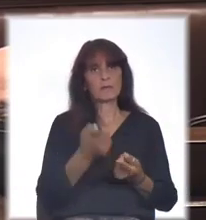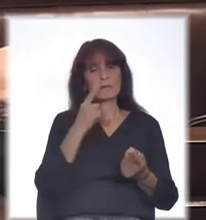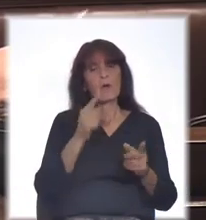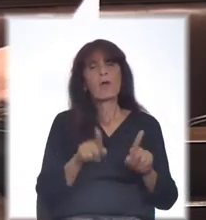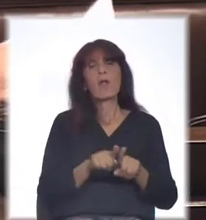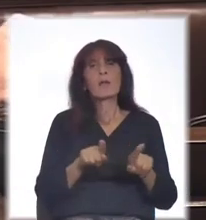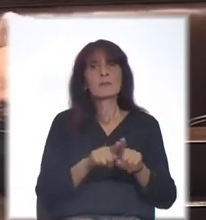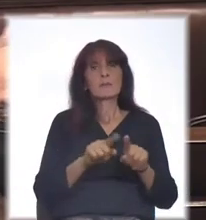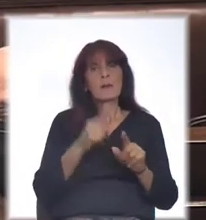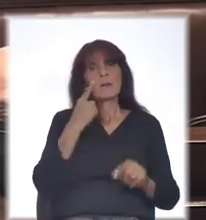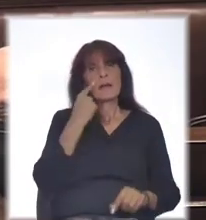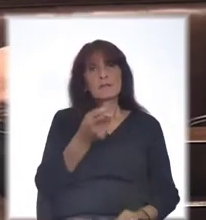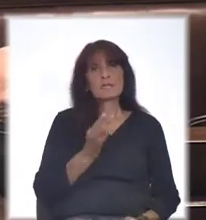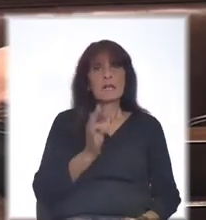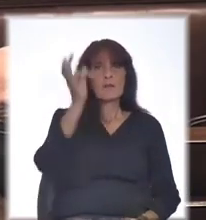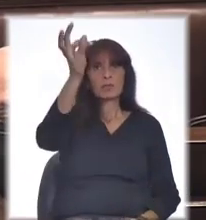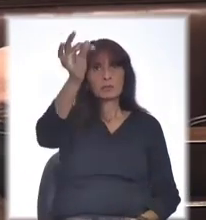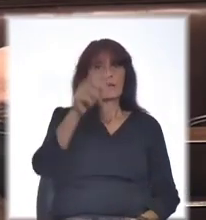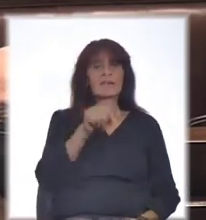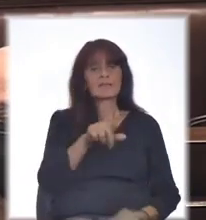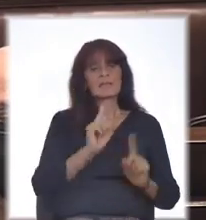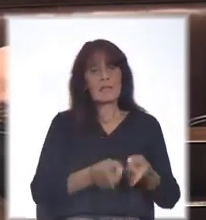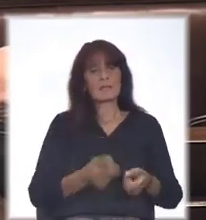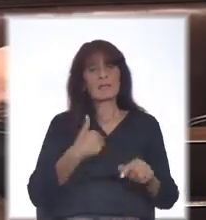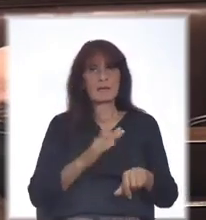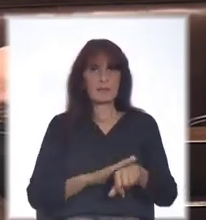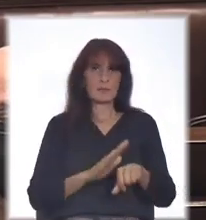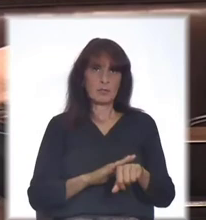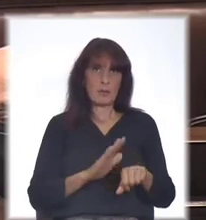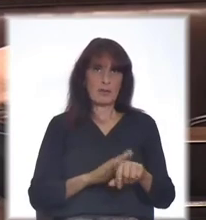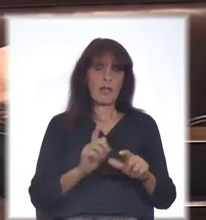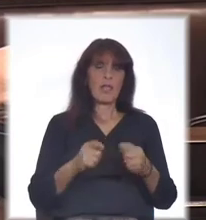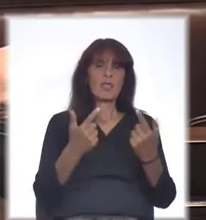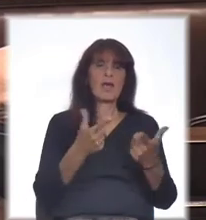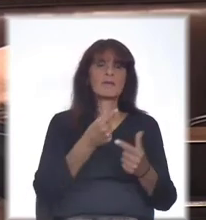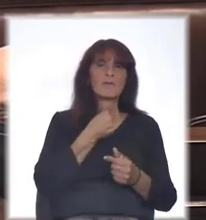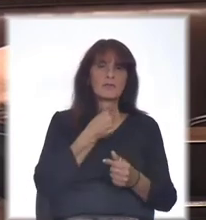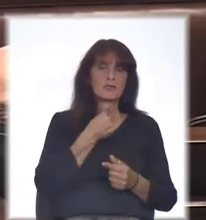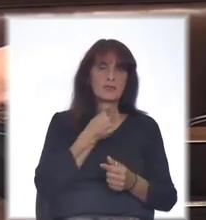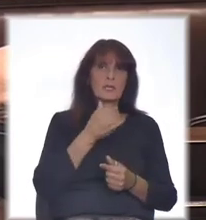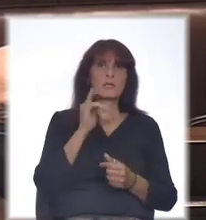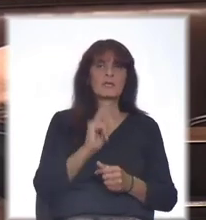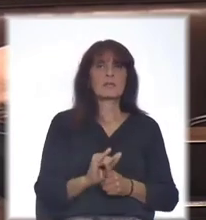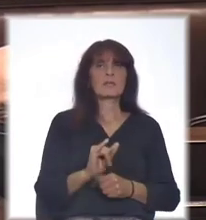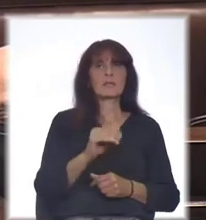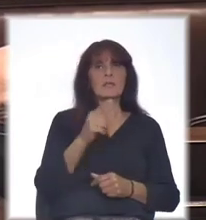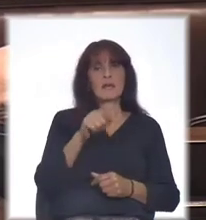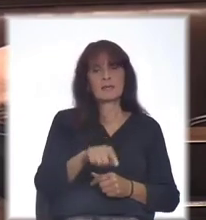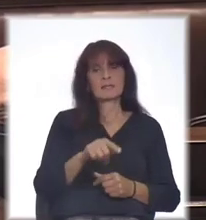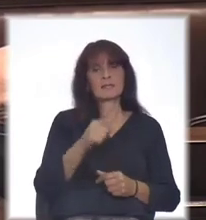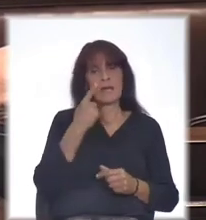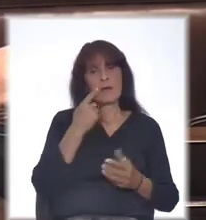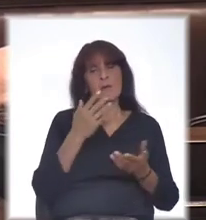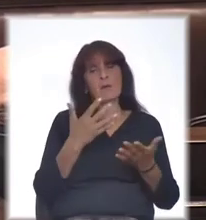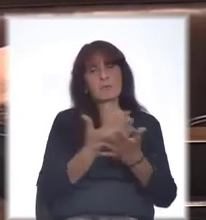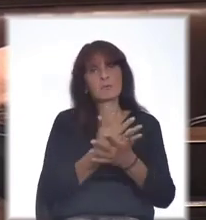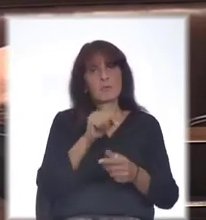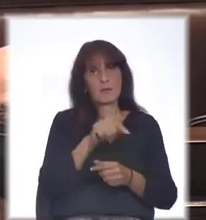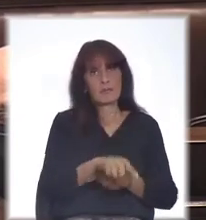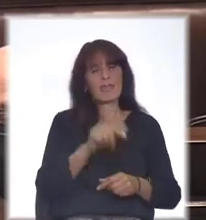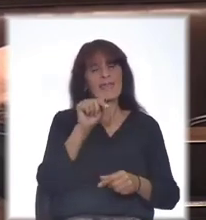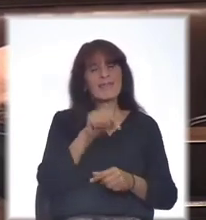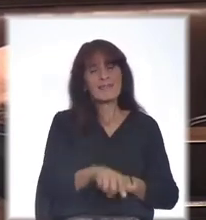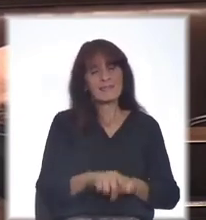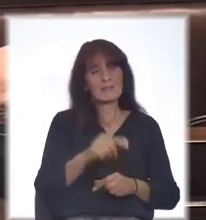mira puesta en el futuro. Esa también es nuestra responsabilidad, darle voz y visibilizar a esta gran hazaña cívica, esta